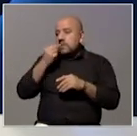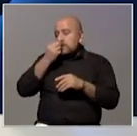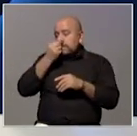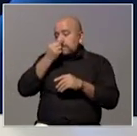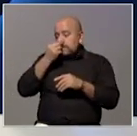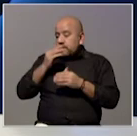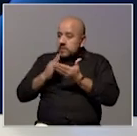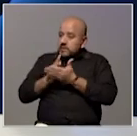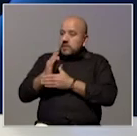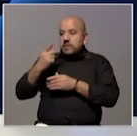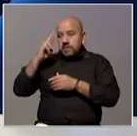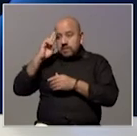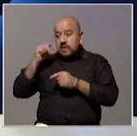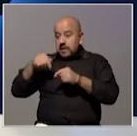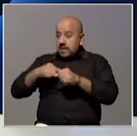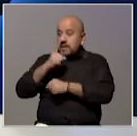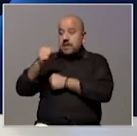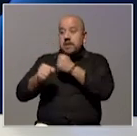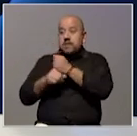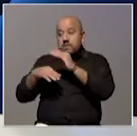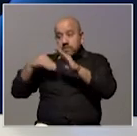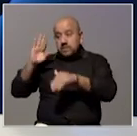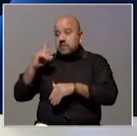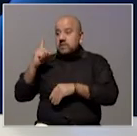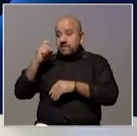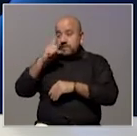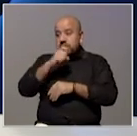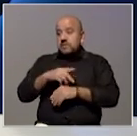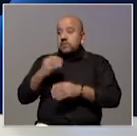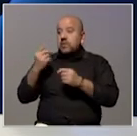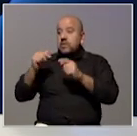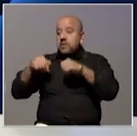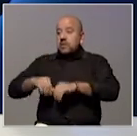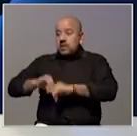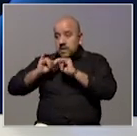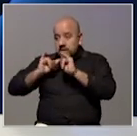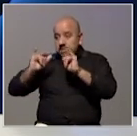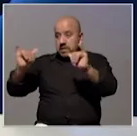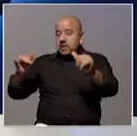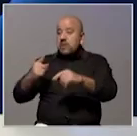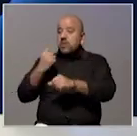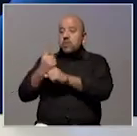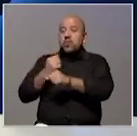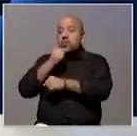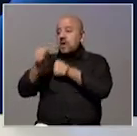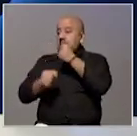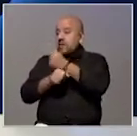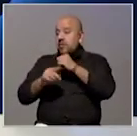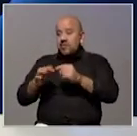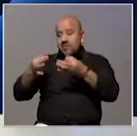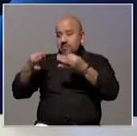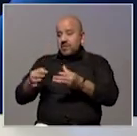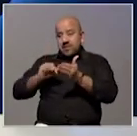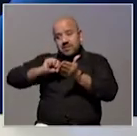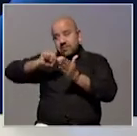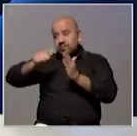ha sido un buen clima este año va a ser más difícil porque la campaña estamos casi un año entero en campaña y política